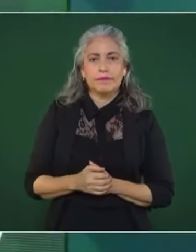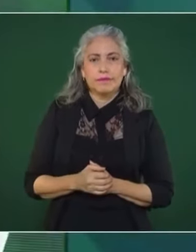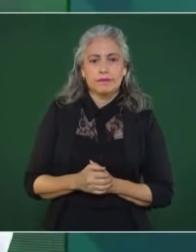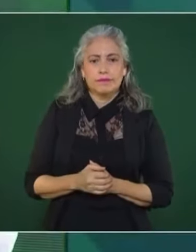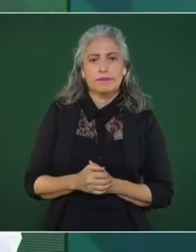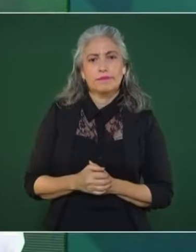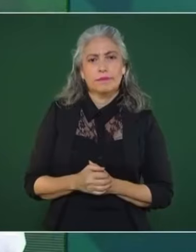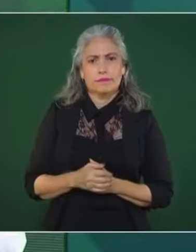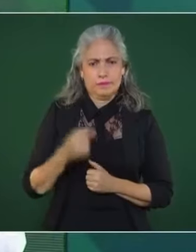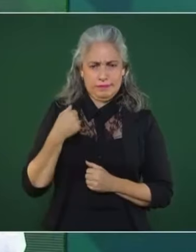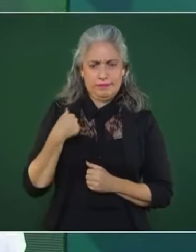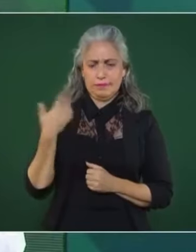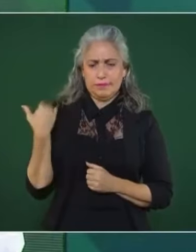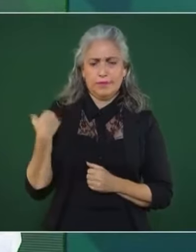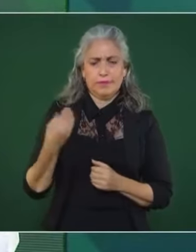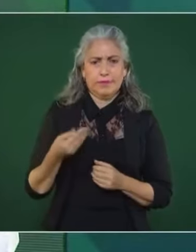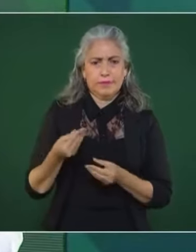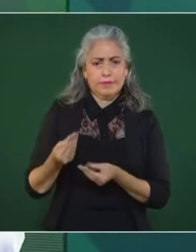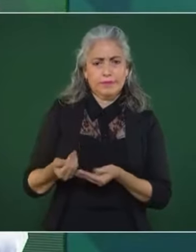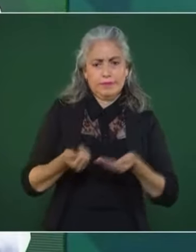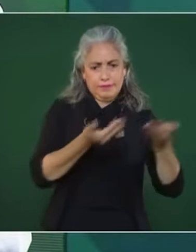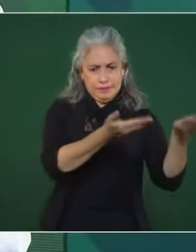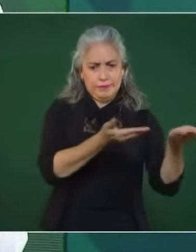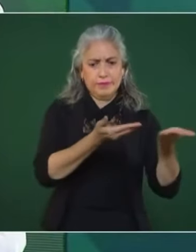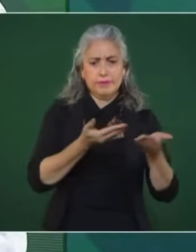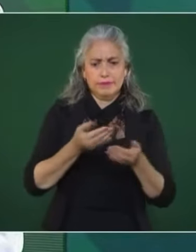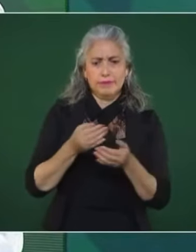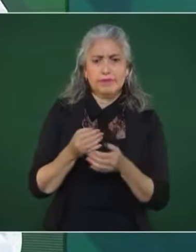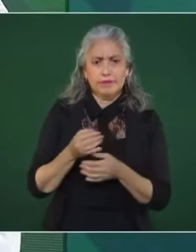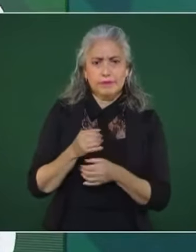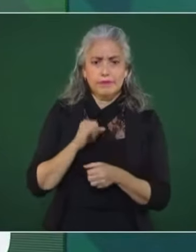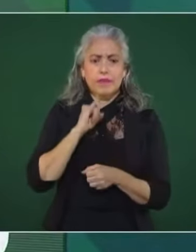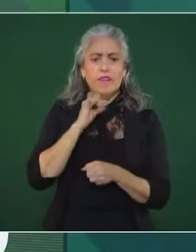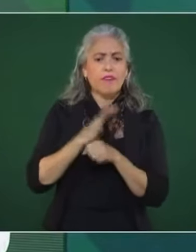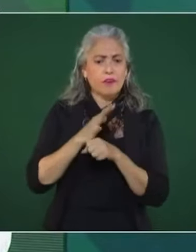yo le envié un informe a cada padre.